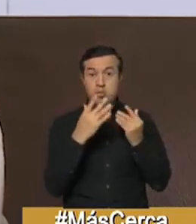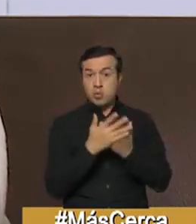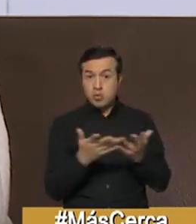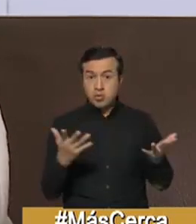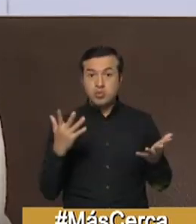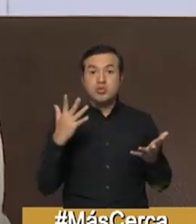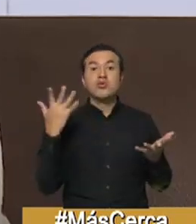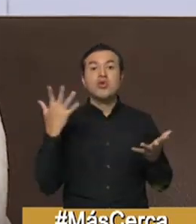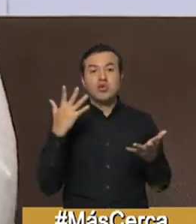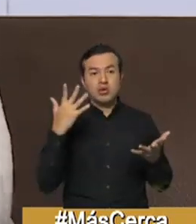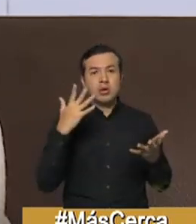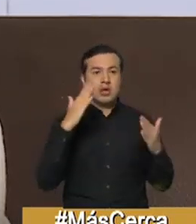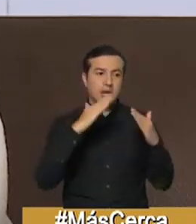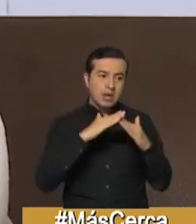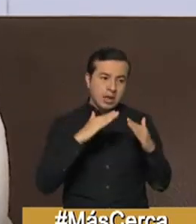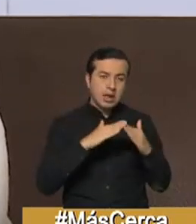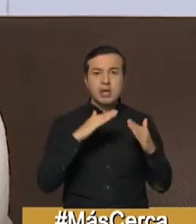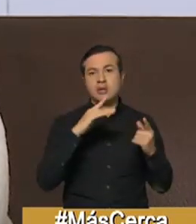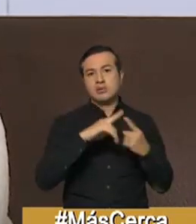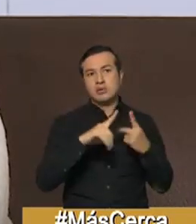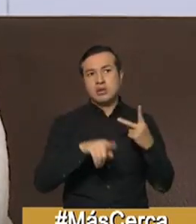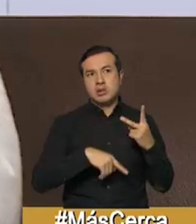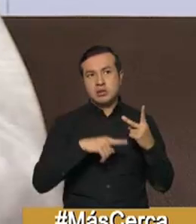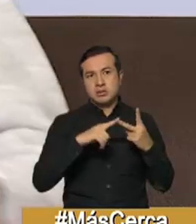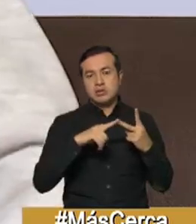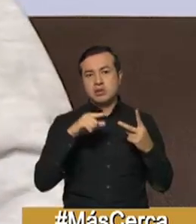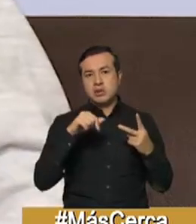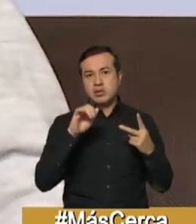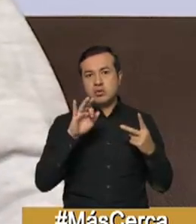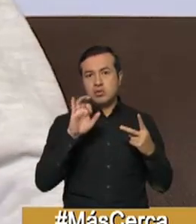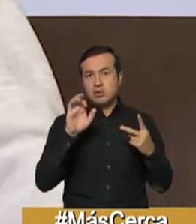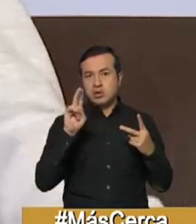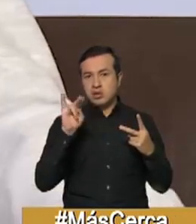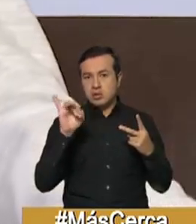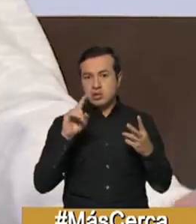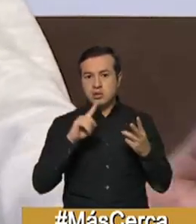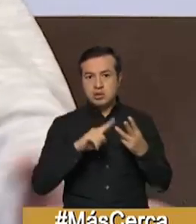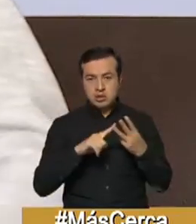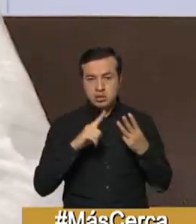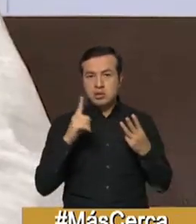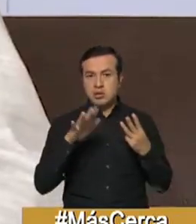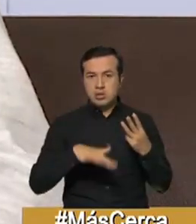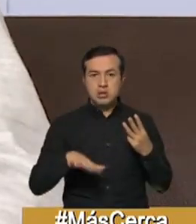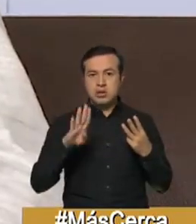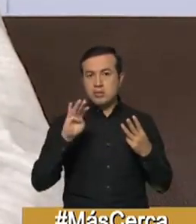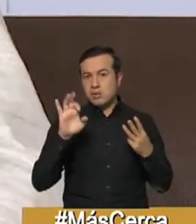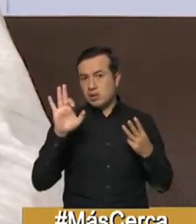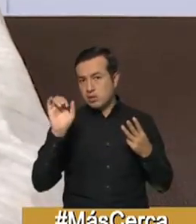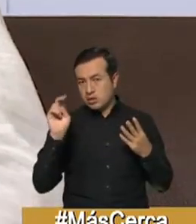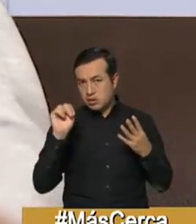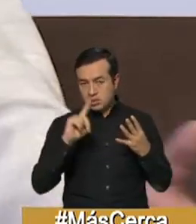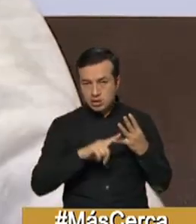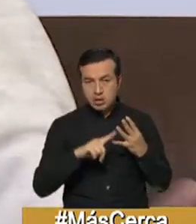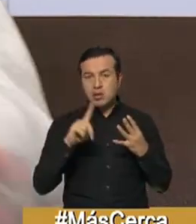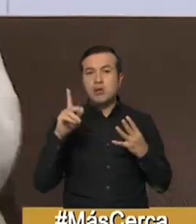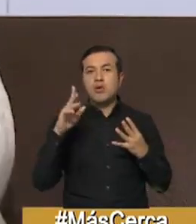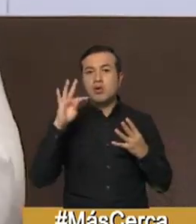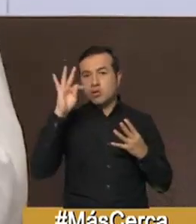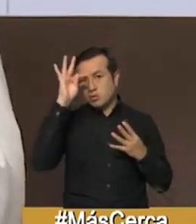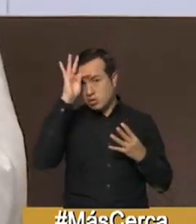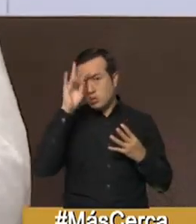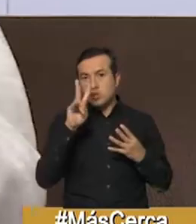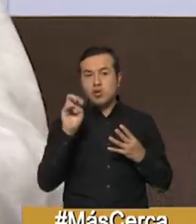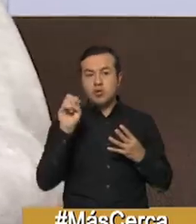Quito Tenis, en las casas, en la Quiteño Libre, por ejemplo, el Batán. Exactamente, por el Hospital Bos